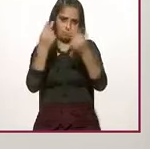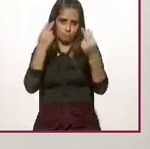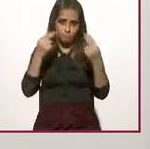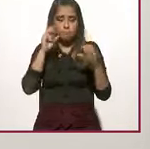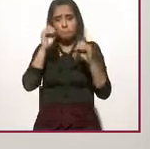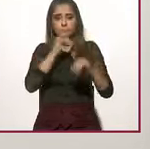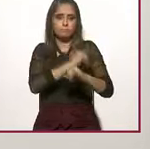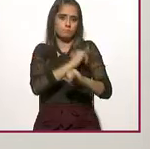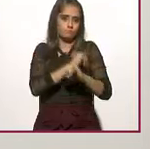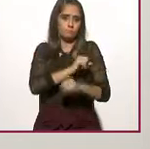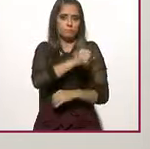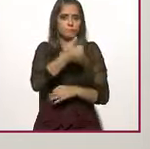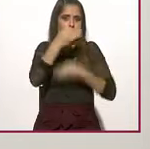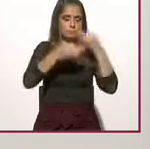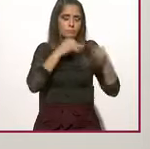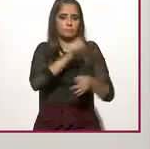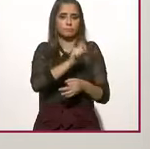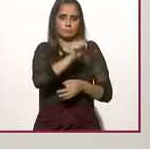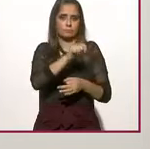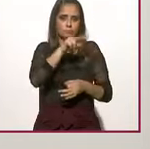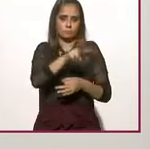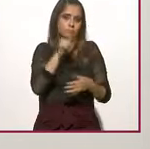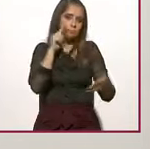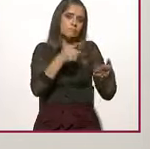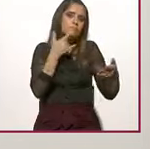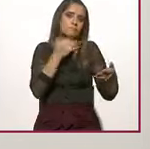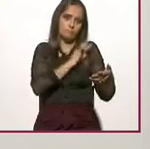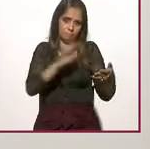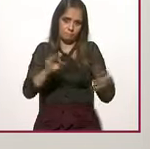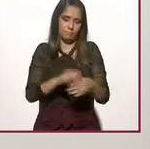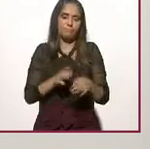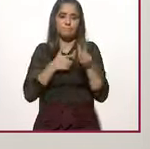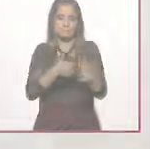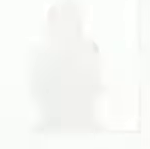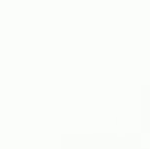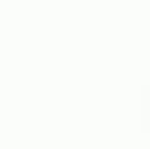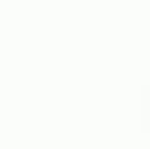consultar nuestro portal en 11noticias.tv. Siga con nosotros en el 11.